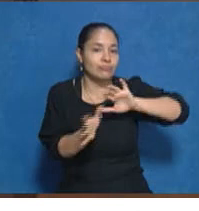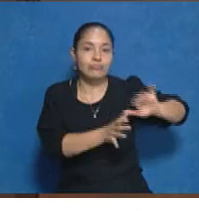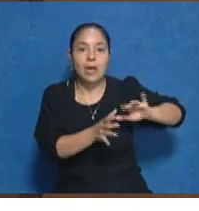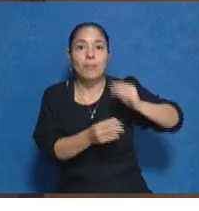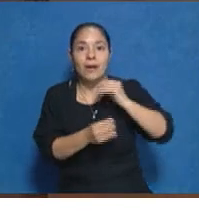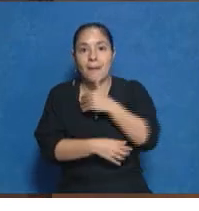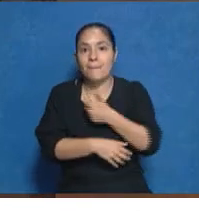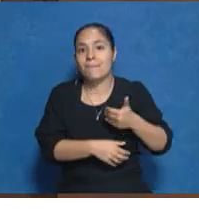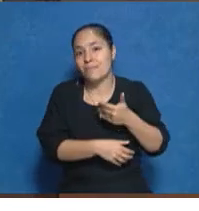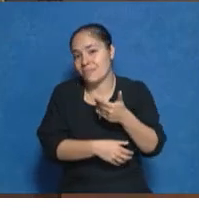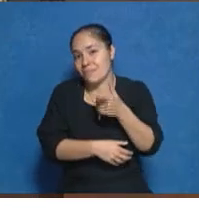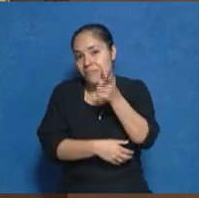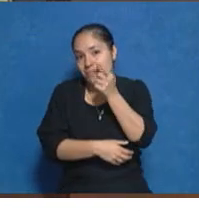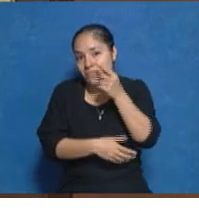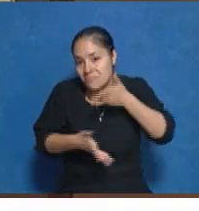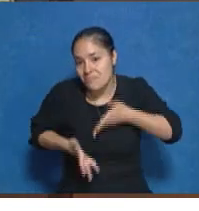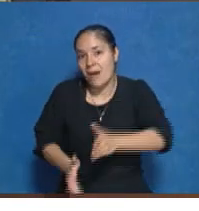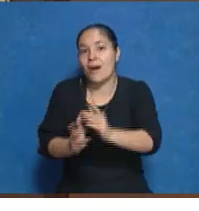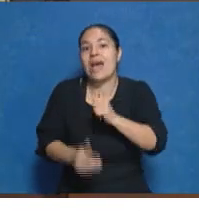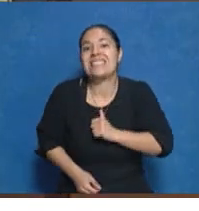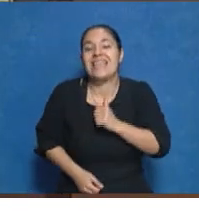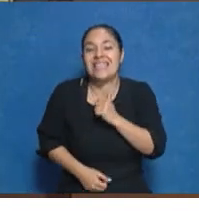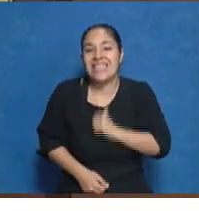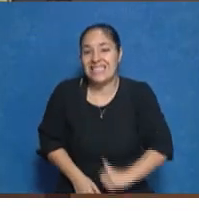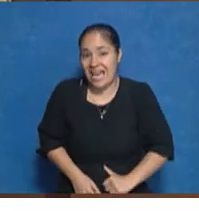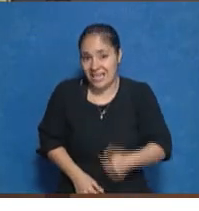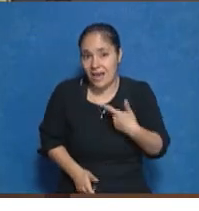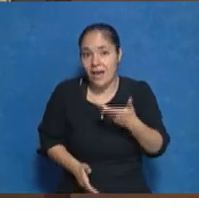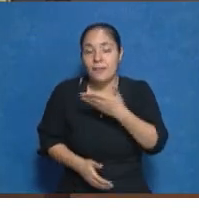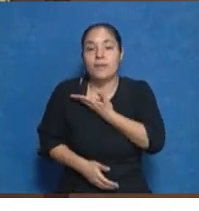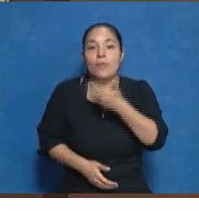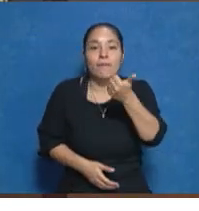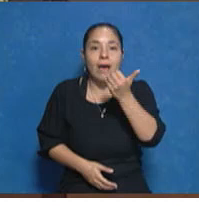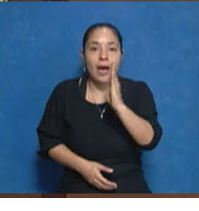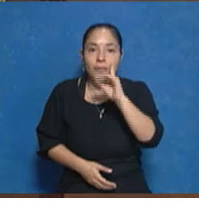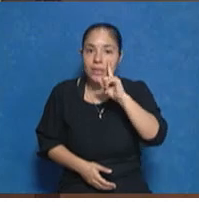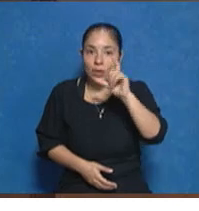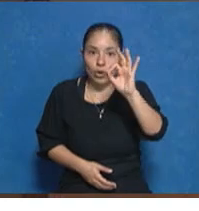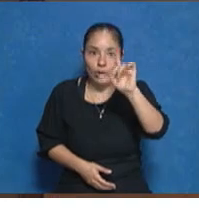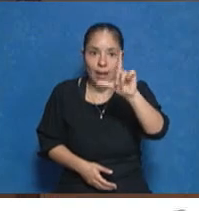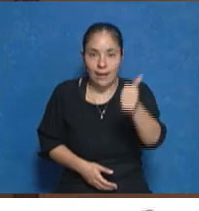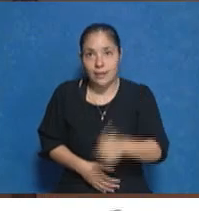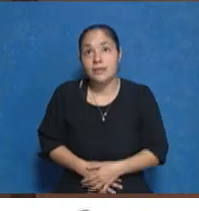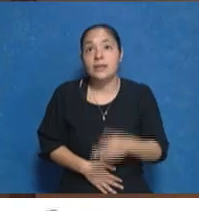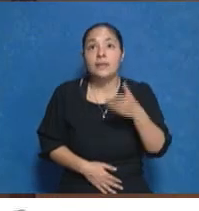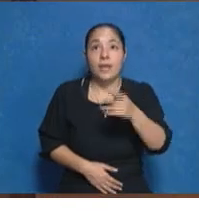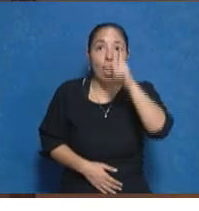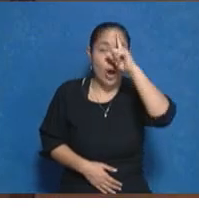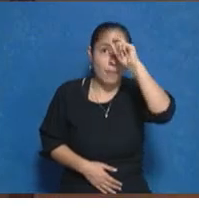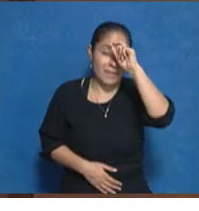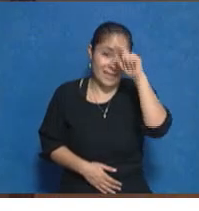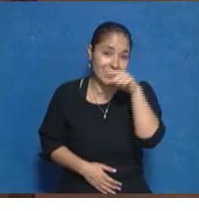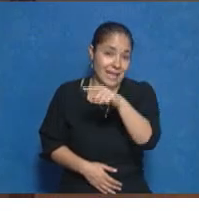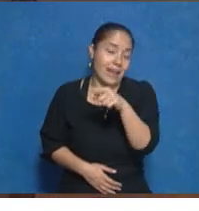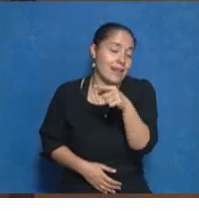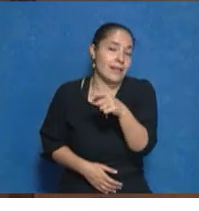de que se había dado el parto por cesárea por parte de Fabiola Yáñez allí en el sanatorio Otamendi de la Ciudad